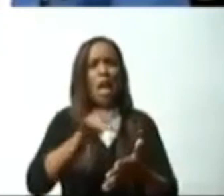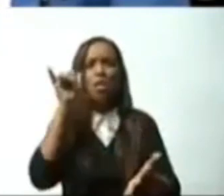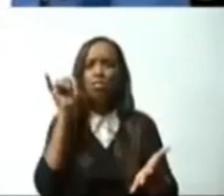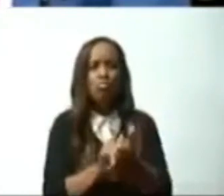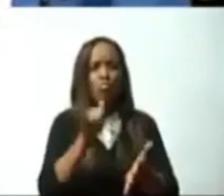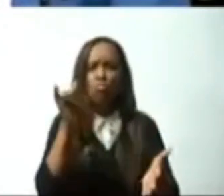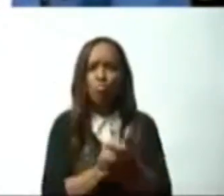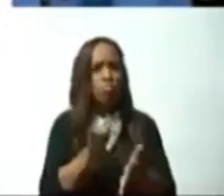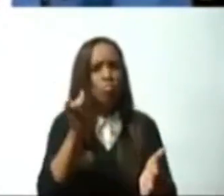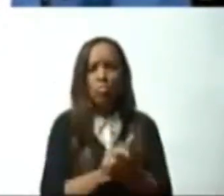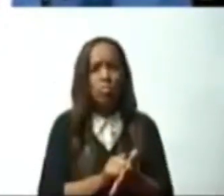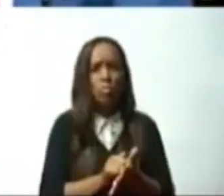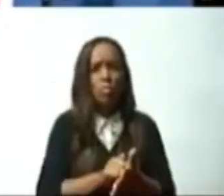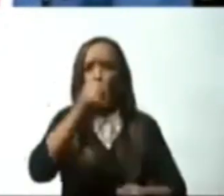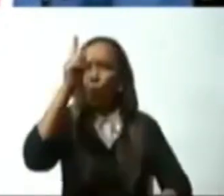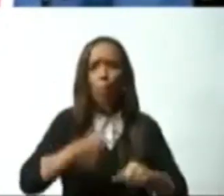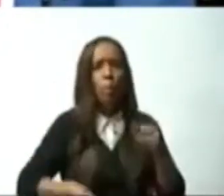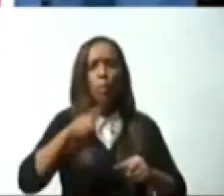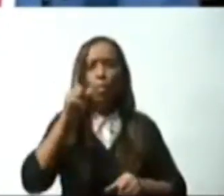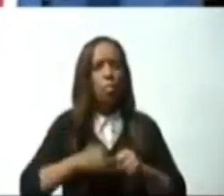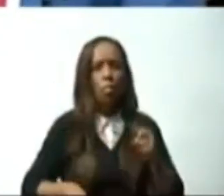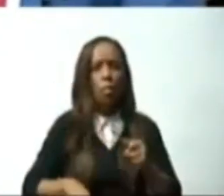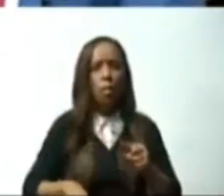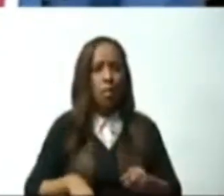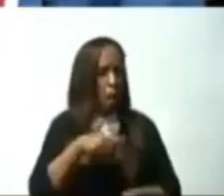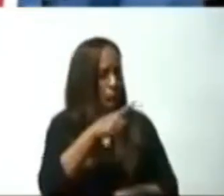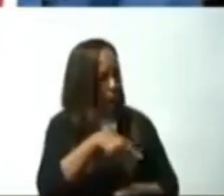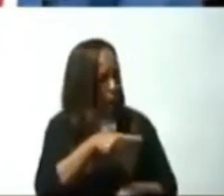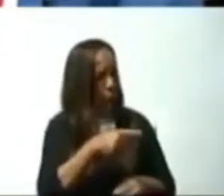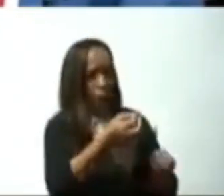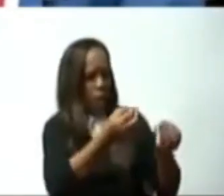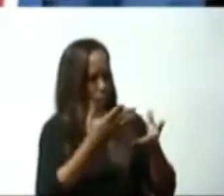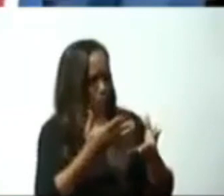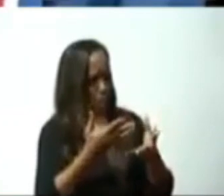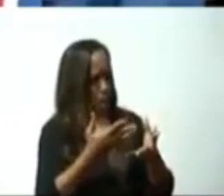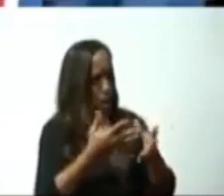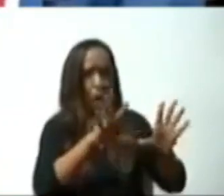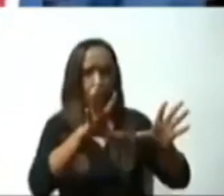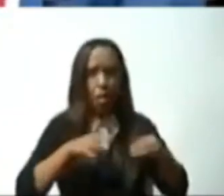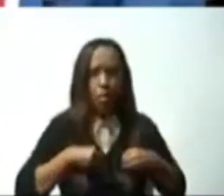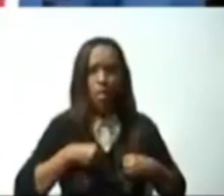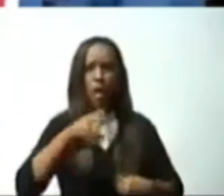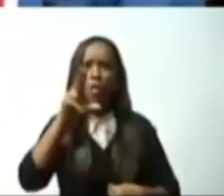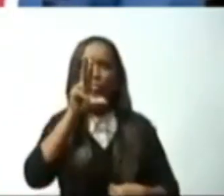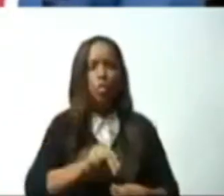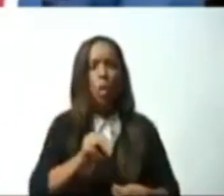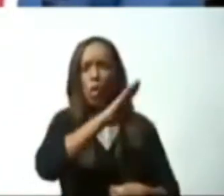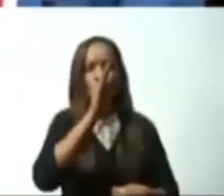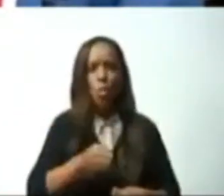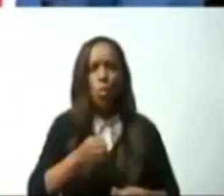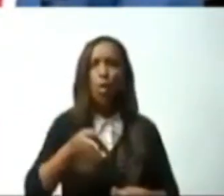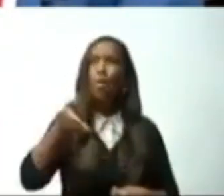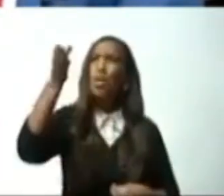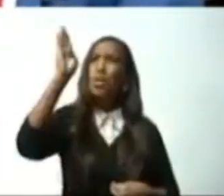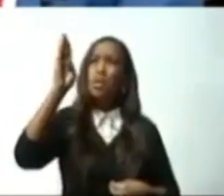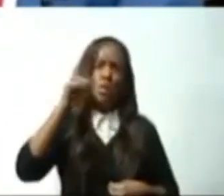este administrador que no puede ser aceptado y que es inadmisible ante los ojos de Dios y ante